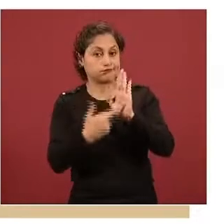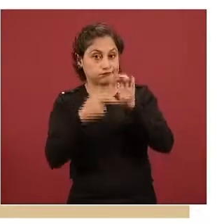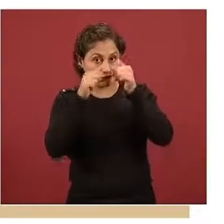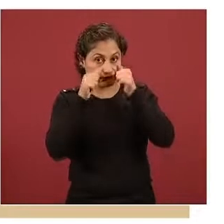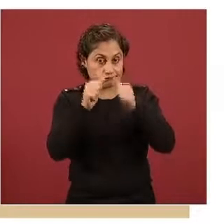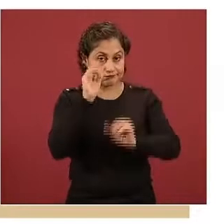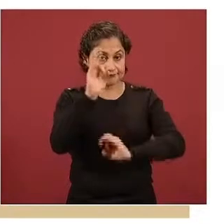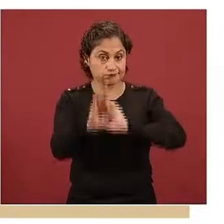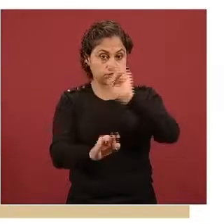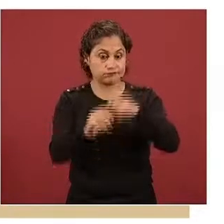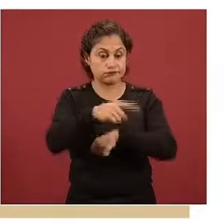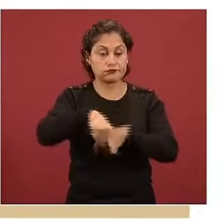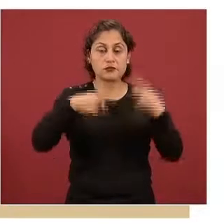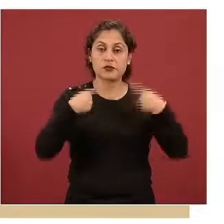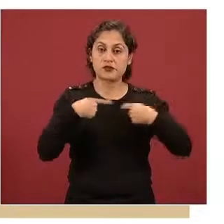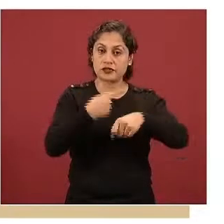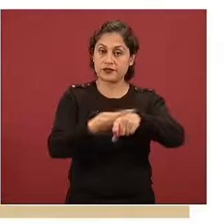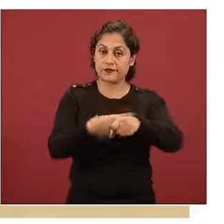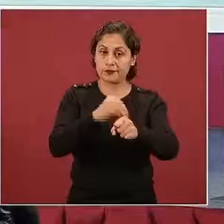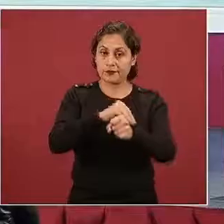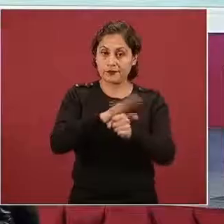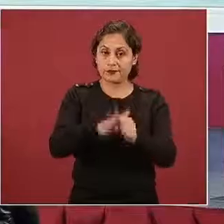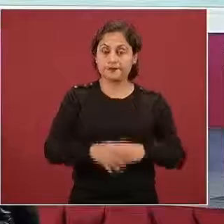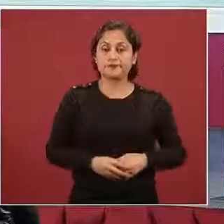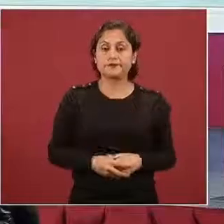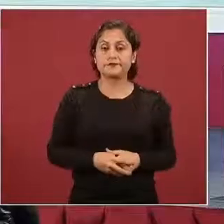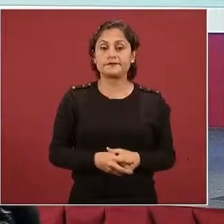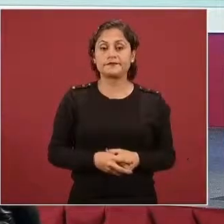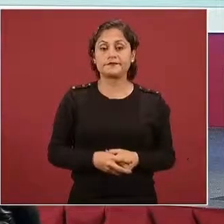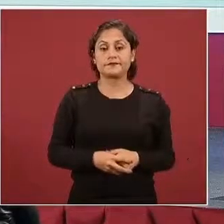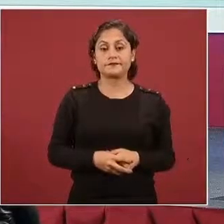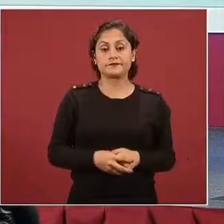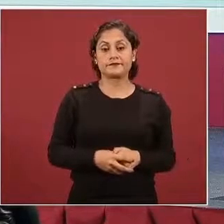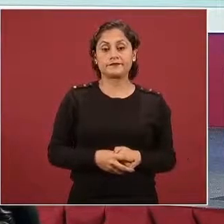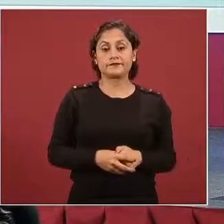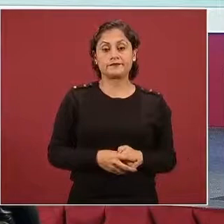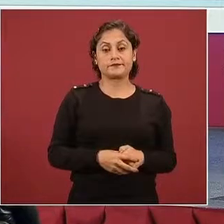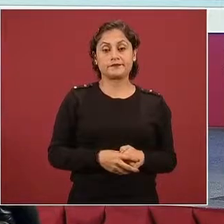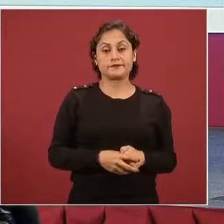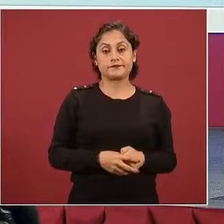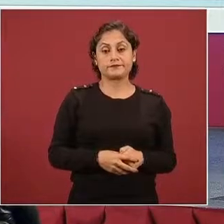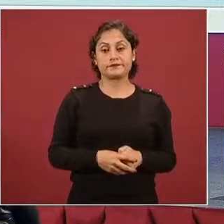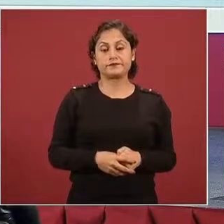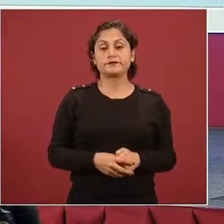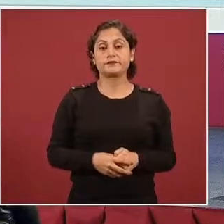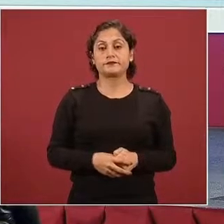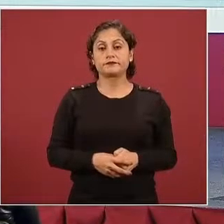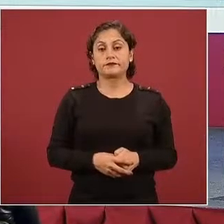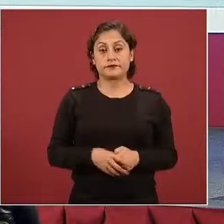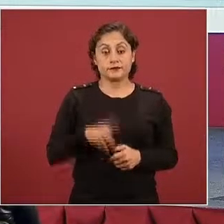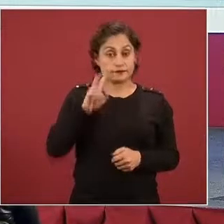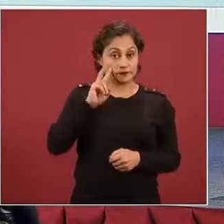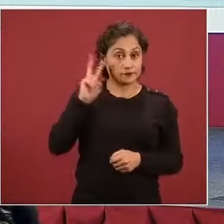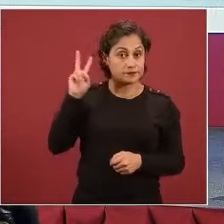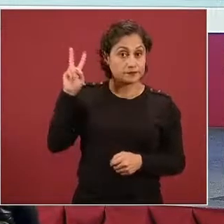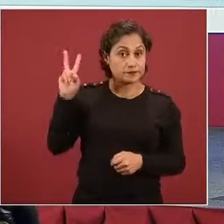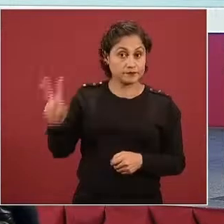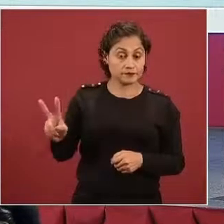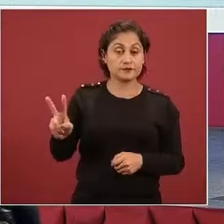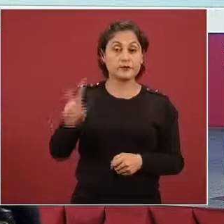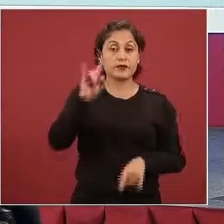personas que tienen COVID-19. Hoy, 30% de las camas destinadas a